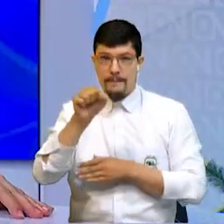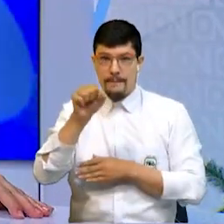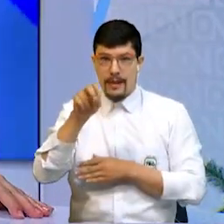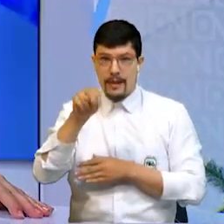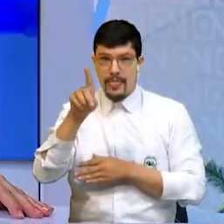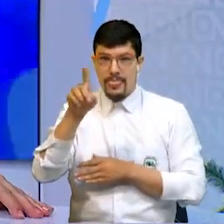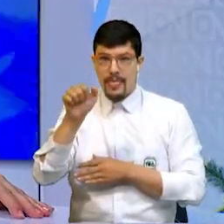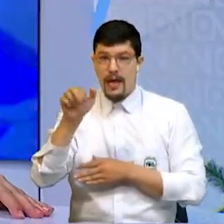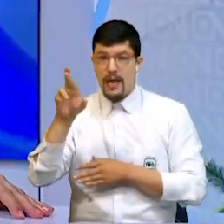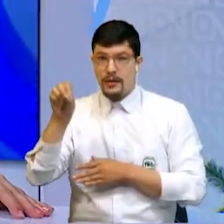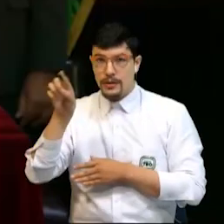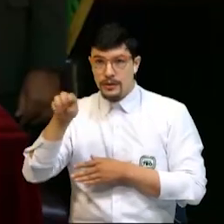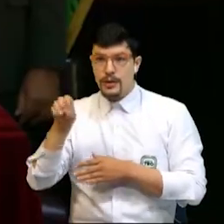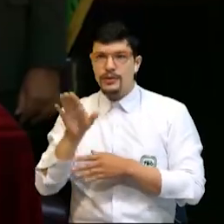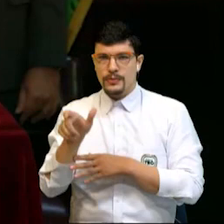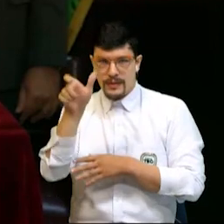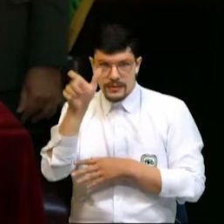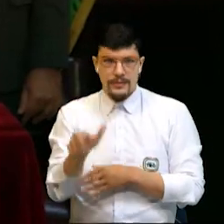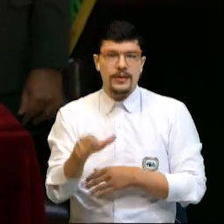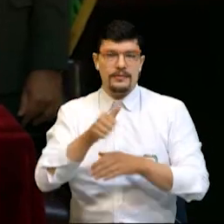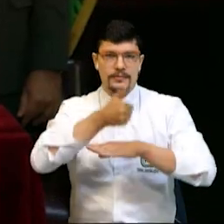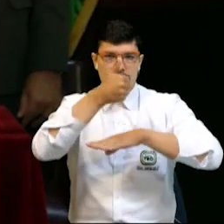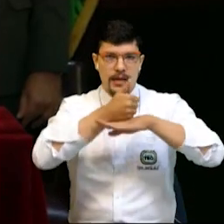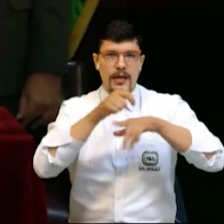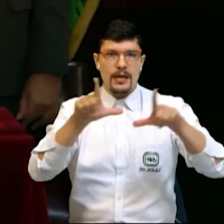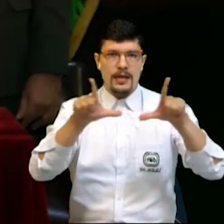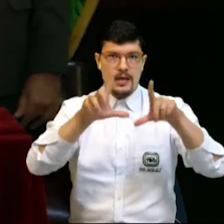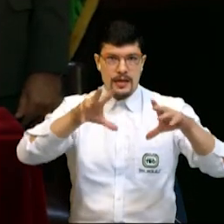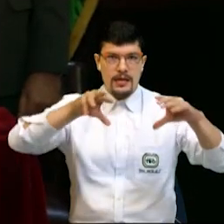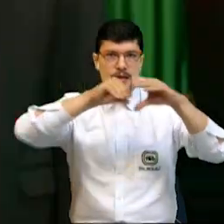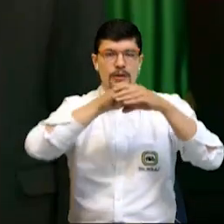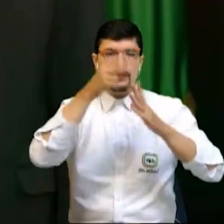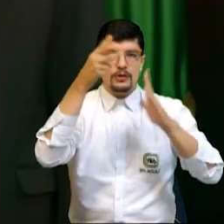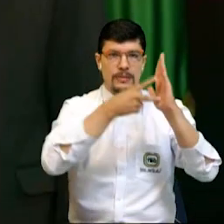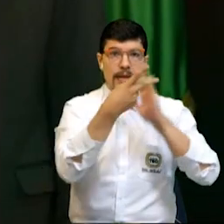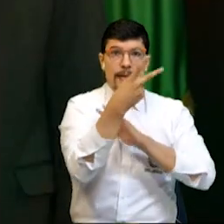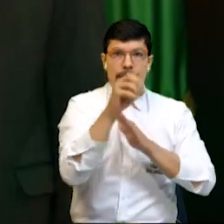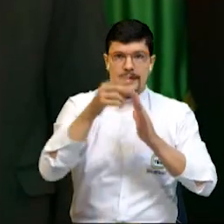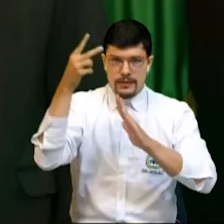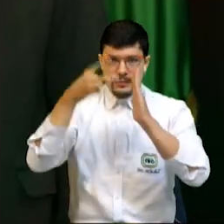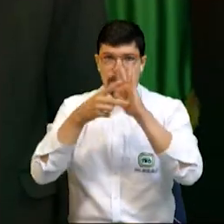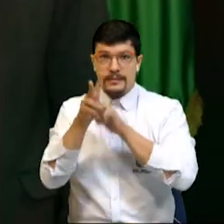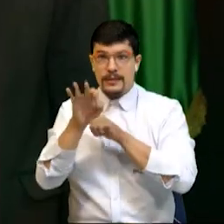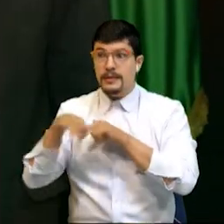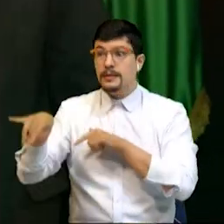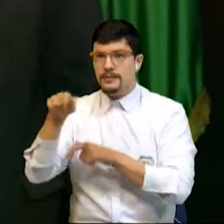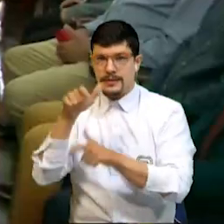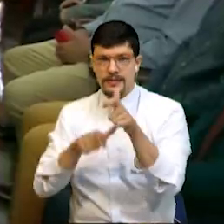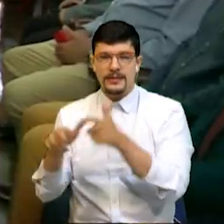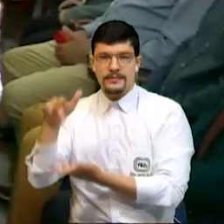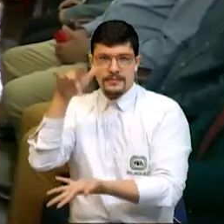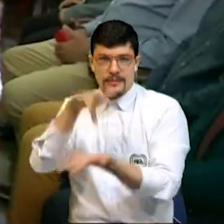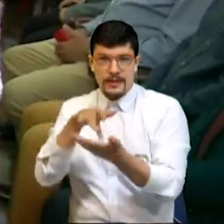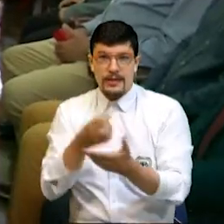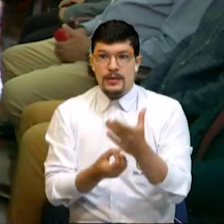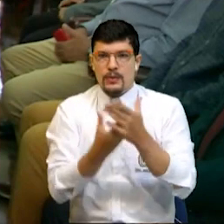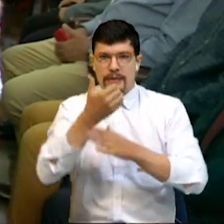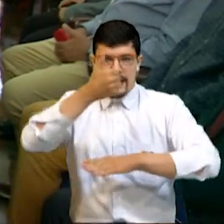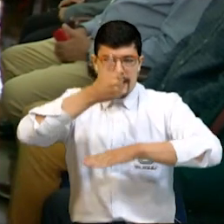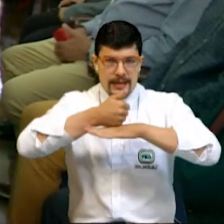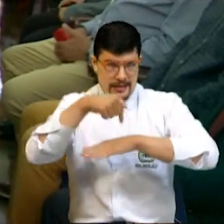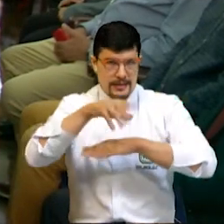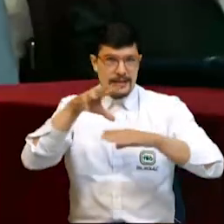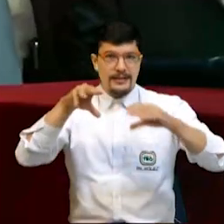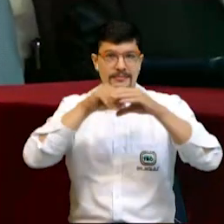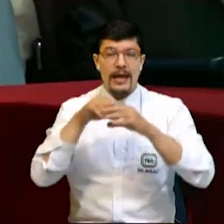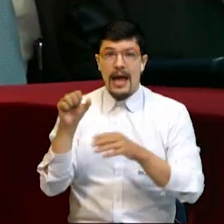2023 los gobernadores de santander y norte de santander estuvieron presentes en el acto de posesión de la nueva gerente del canal